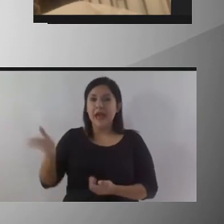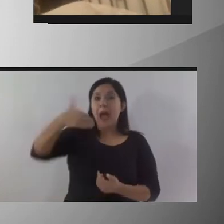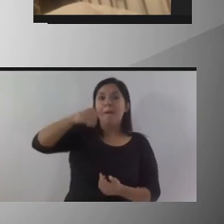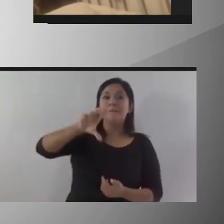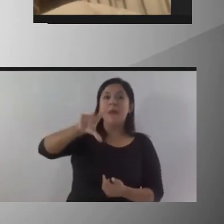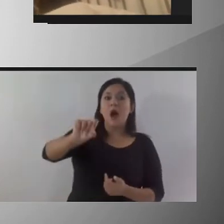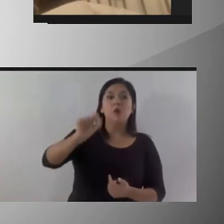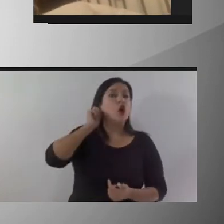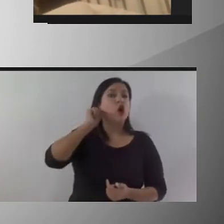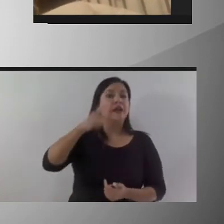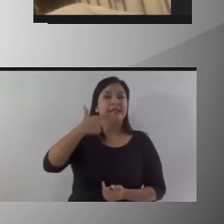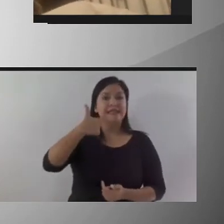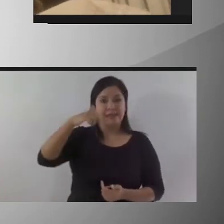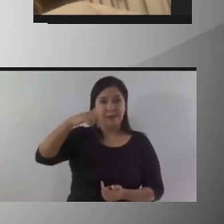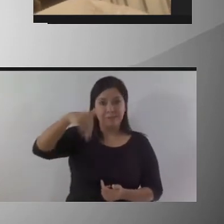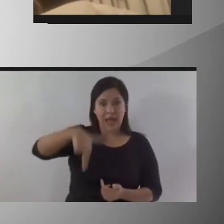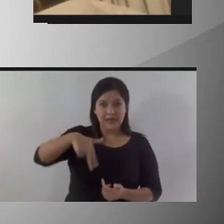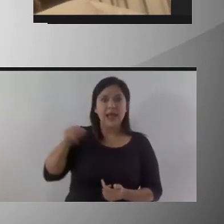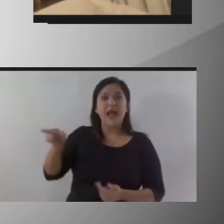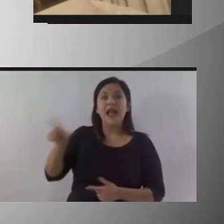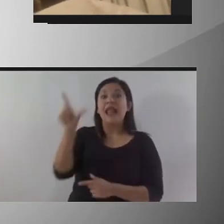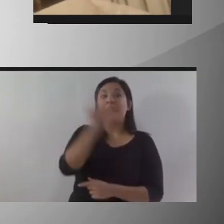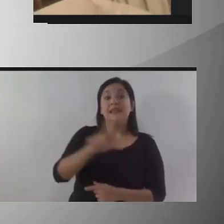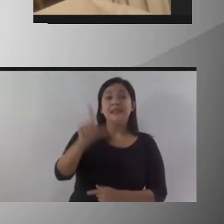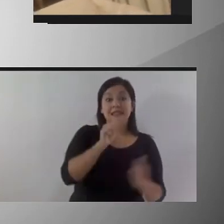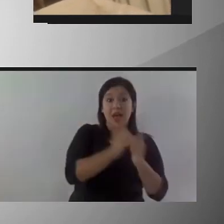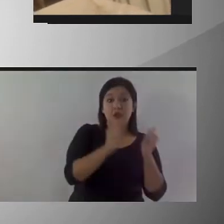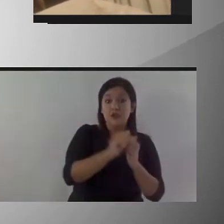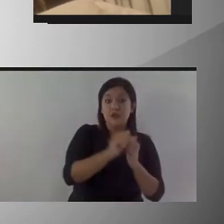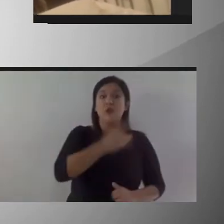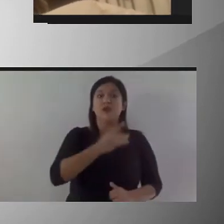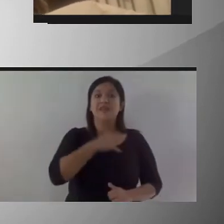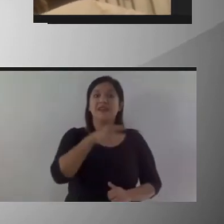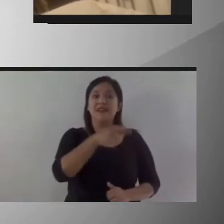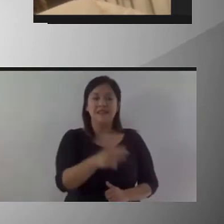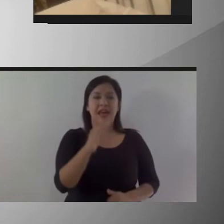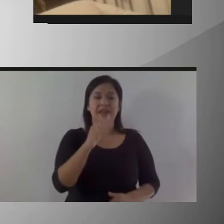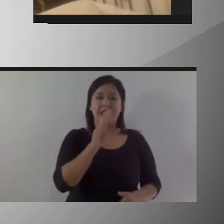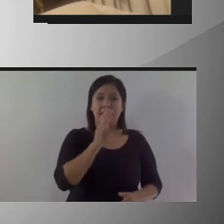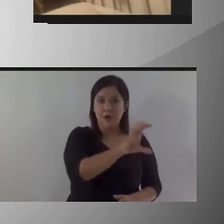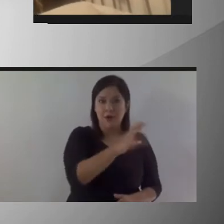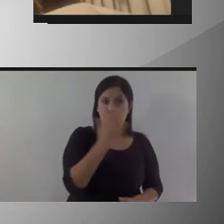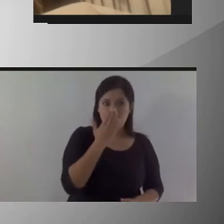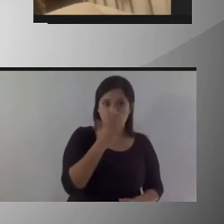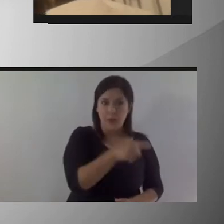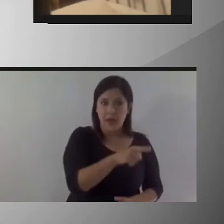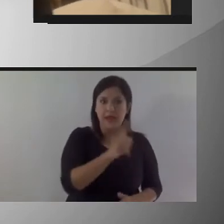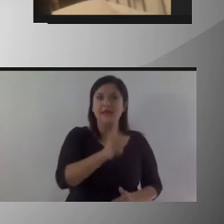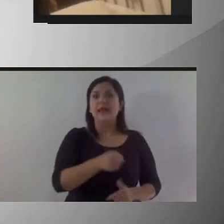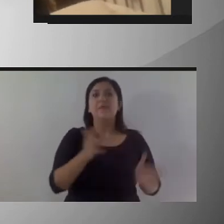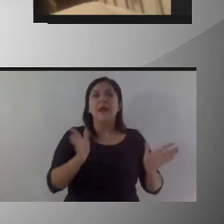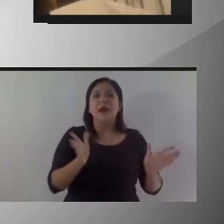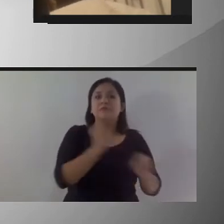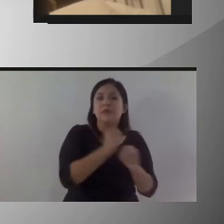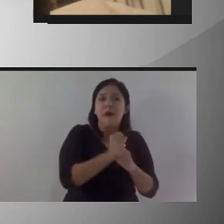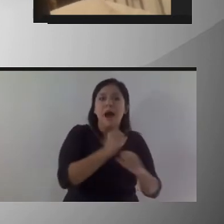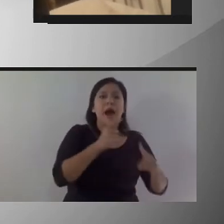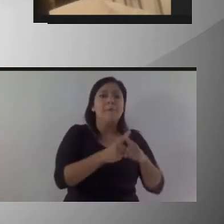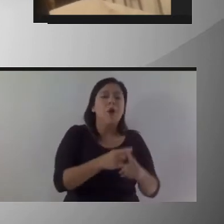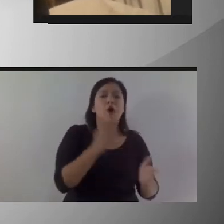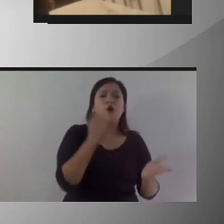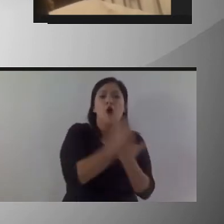Cabral Greenspan es licenciado en Historia por la Universidad Nacional de Córdoba y es activista de los movimientos trans, intersex y